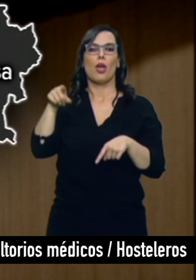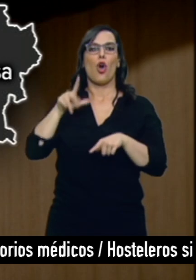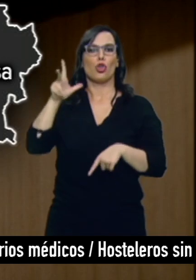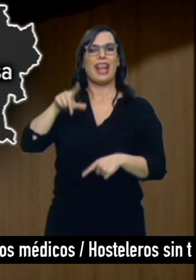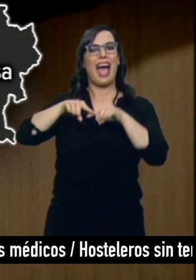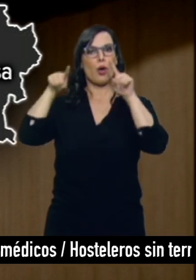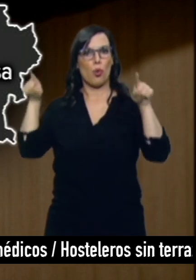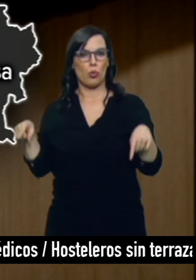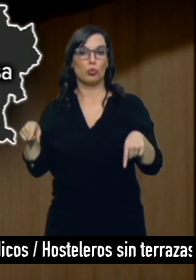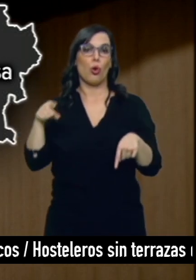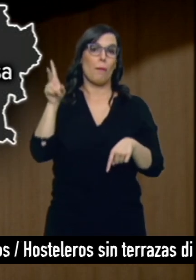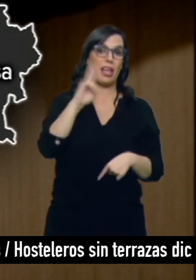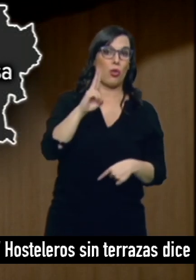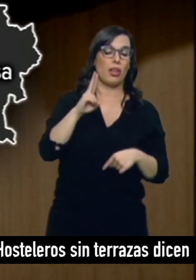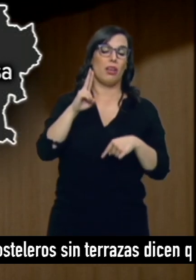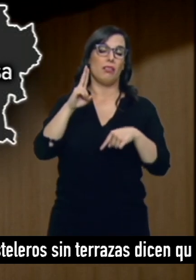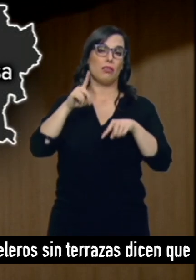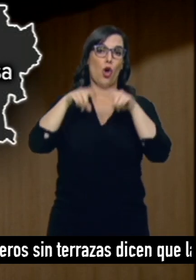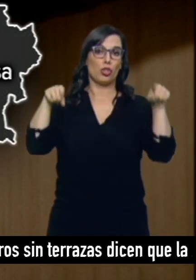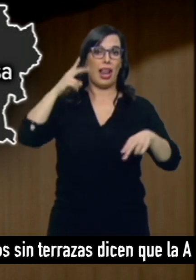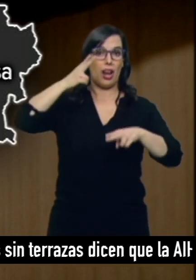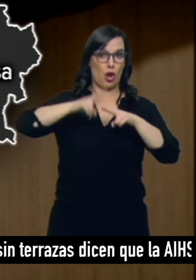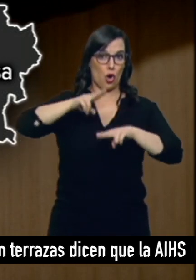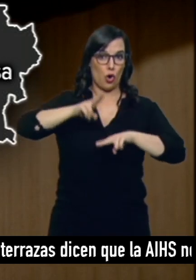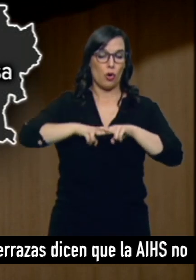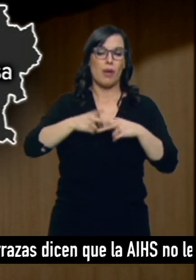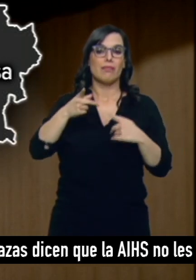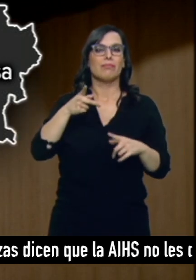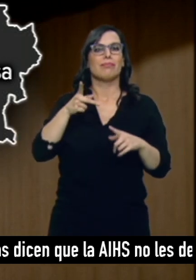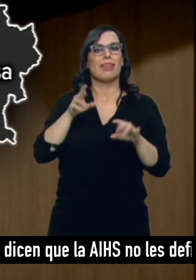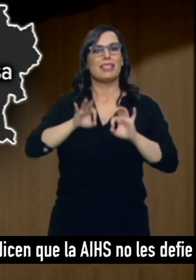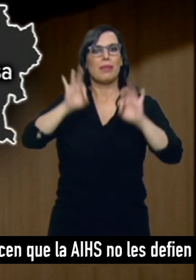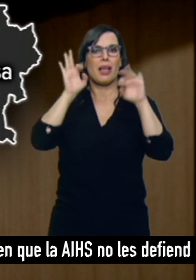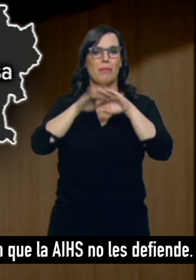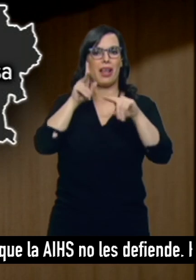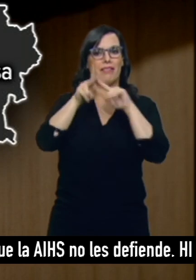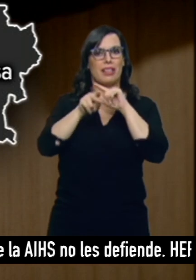Será una especie de hogar para evitar que se propague el virus.